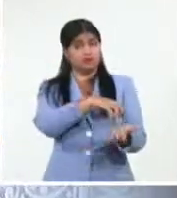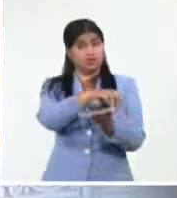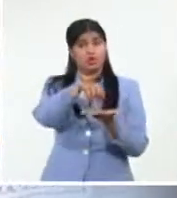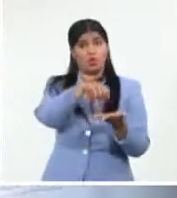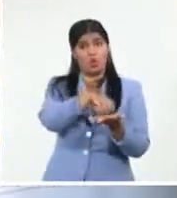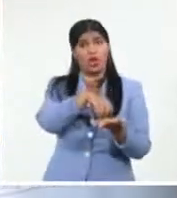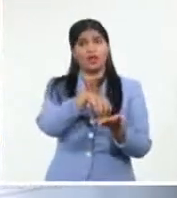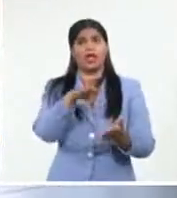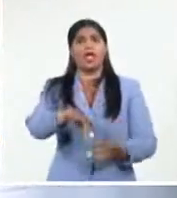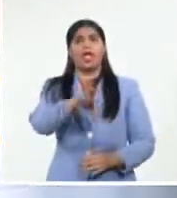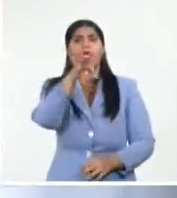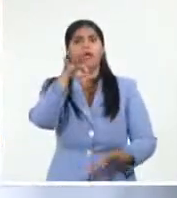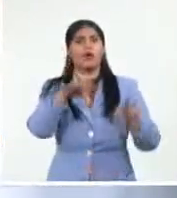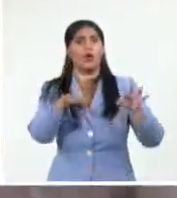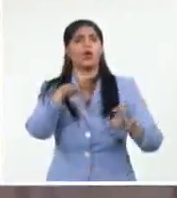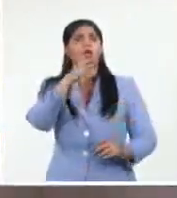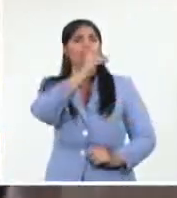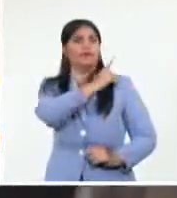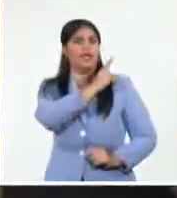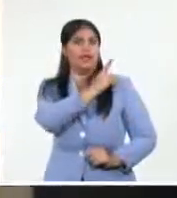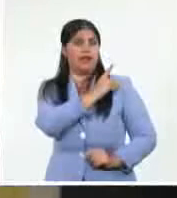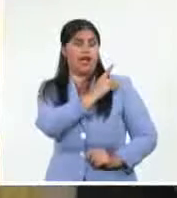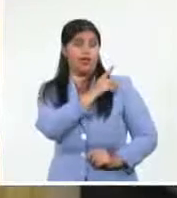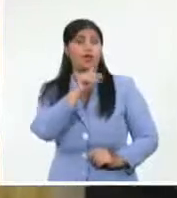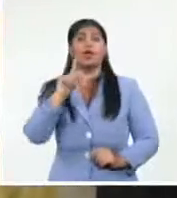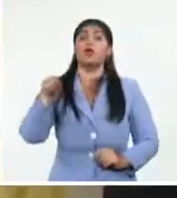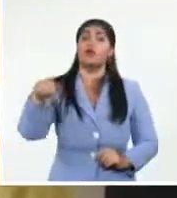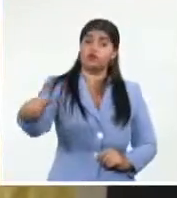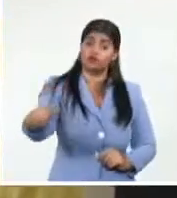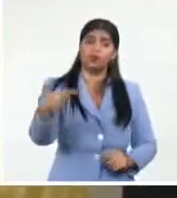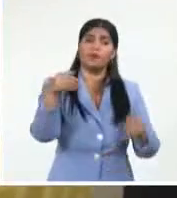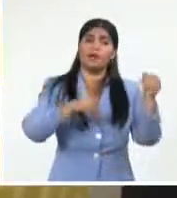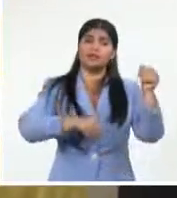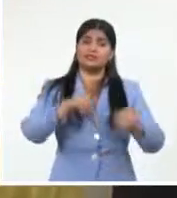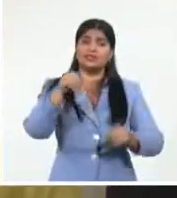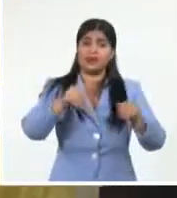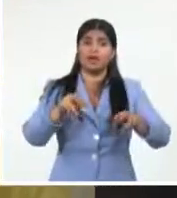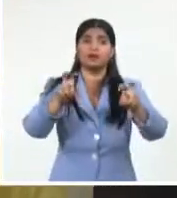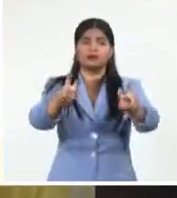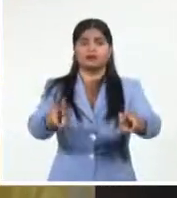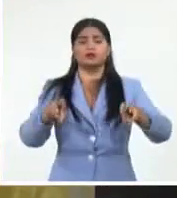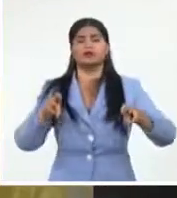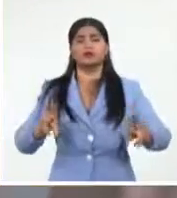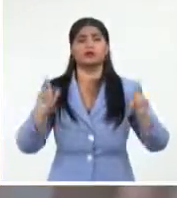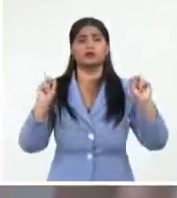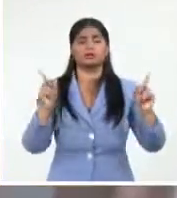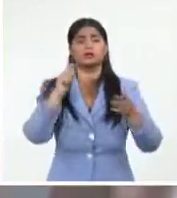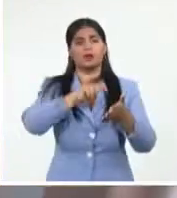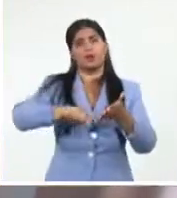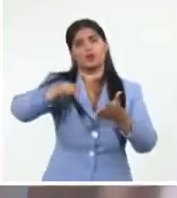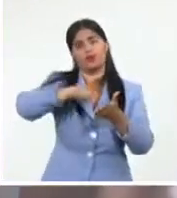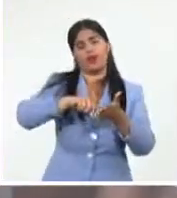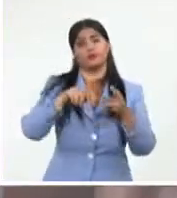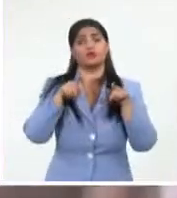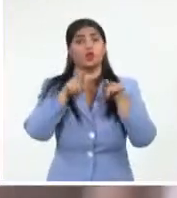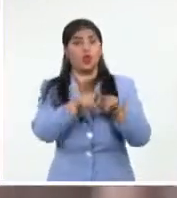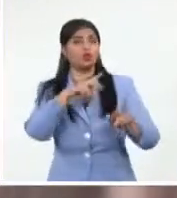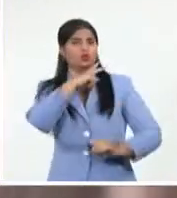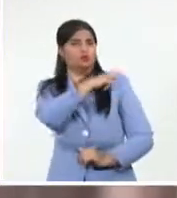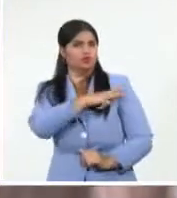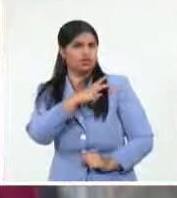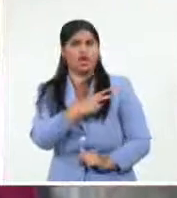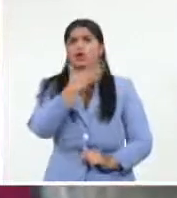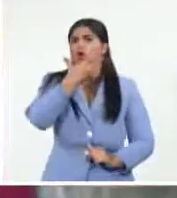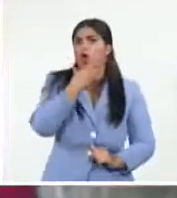los delegados que integrarán la Asamblea Municipal del Poder Popular en el próximo mandato gubernamental. Junto a las generaciones de más